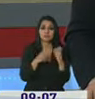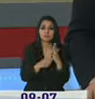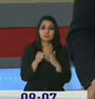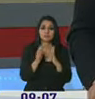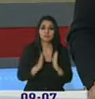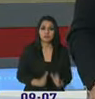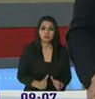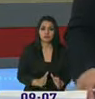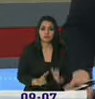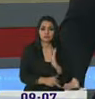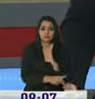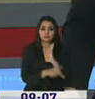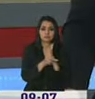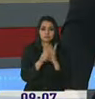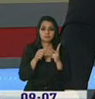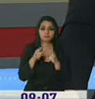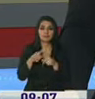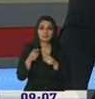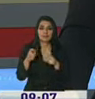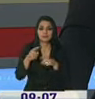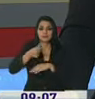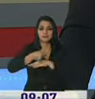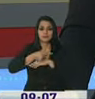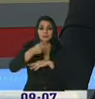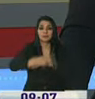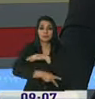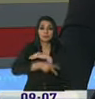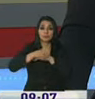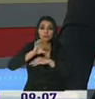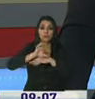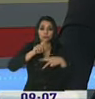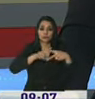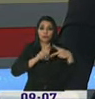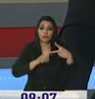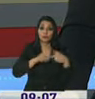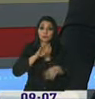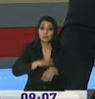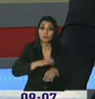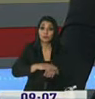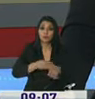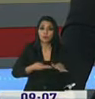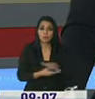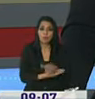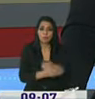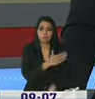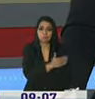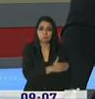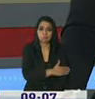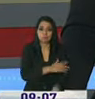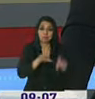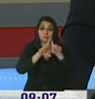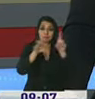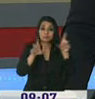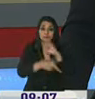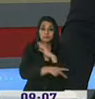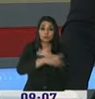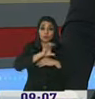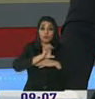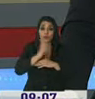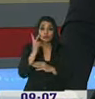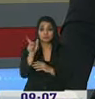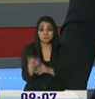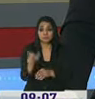Carlos Pareja Iannuzelli y el exgerente de Petroecuador, Alex Bravo, por el delito de cohecho. Dentro del caso Petroecuador, 2 personas fueron